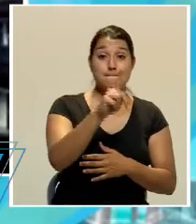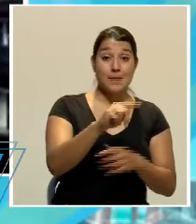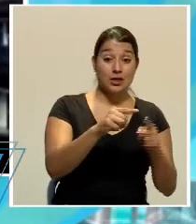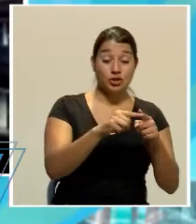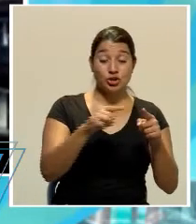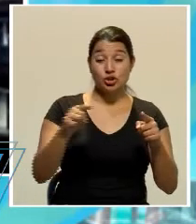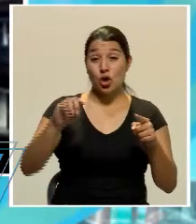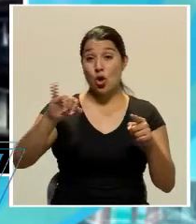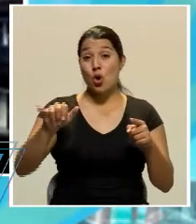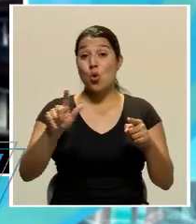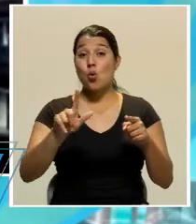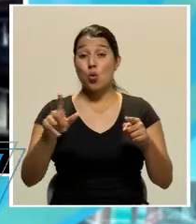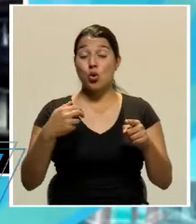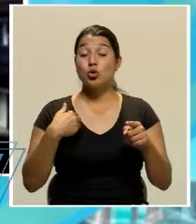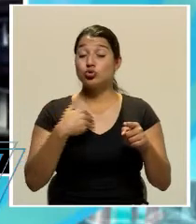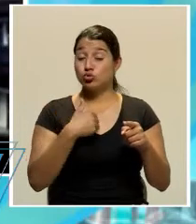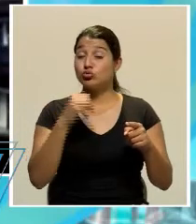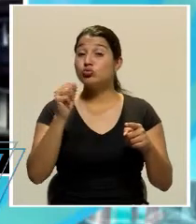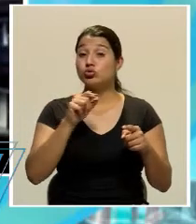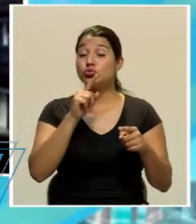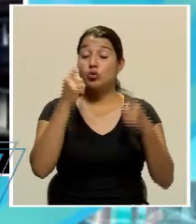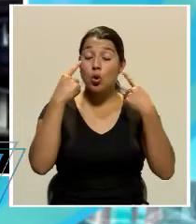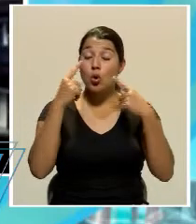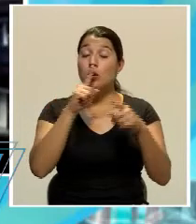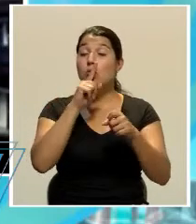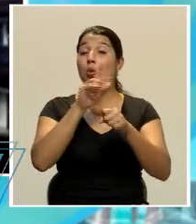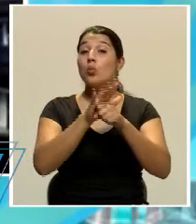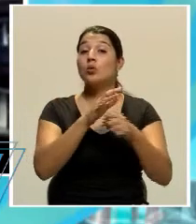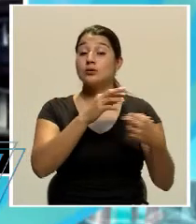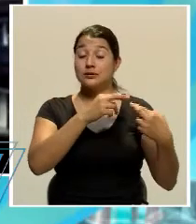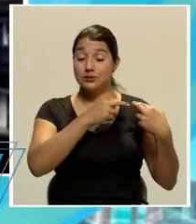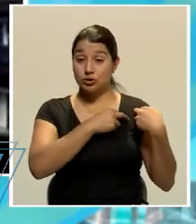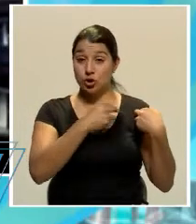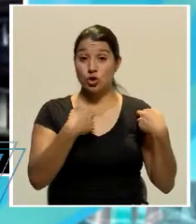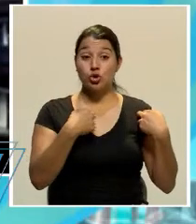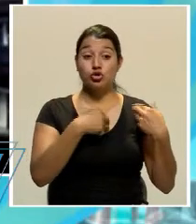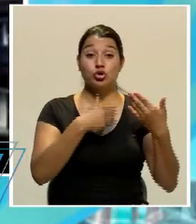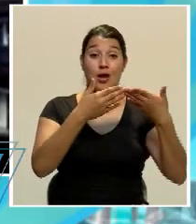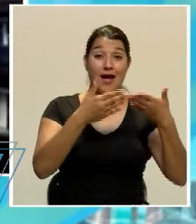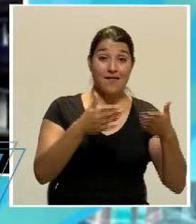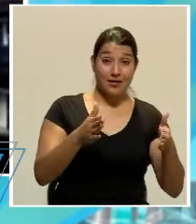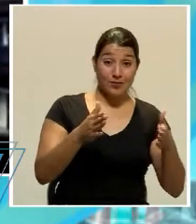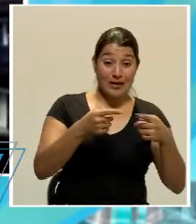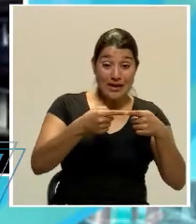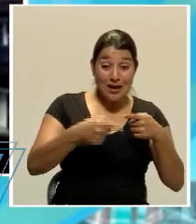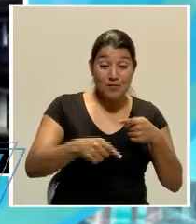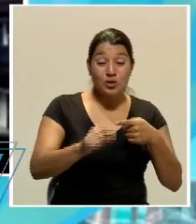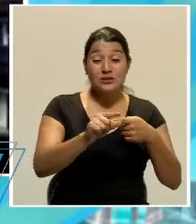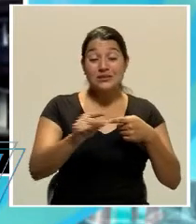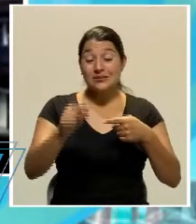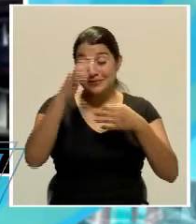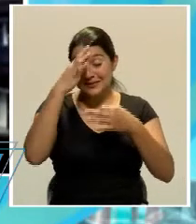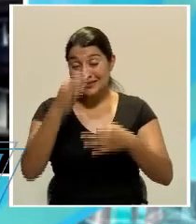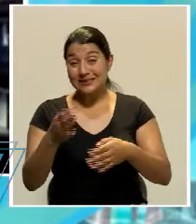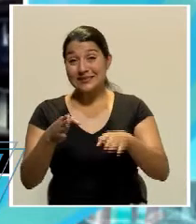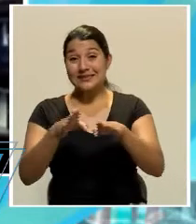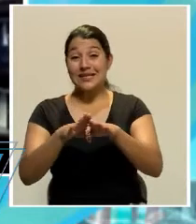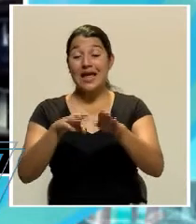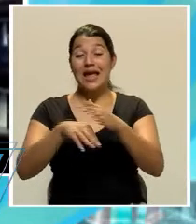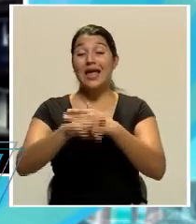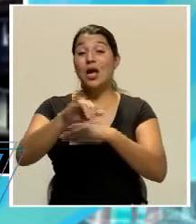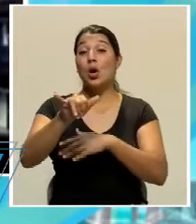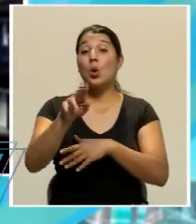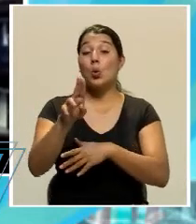marzo y julio cumplimos esa tarea. Reabrimos y nos cerraron a la semana siguiente, en junio, por